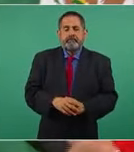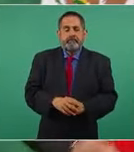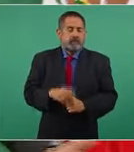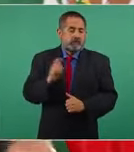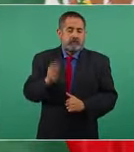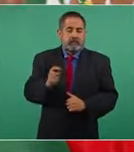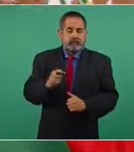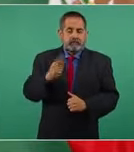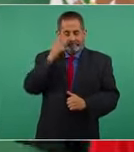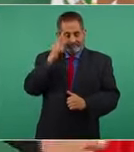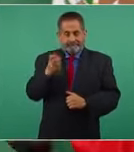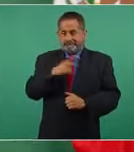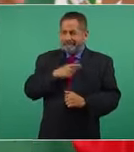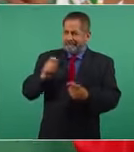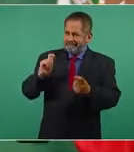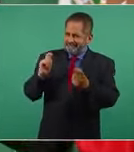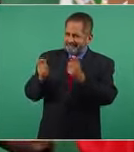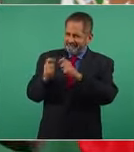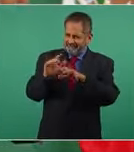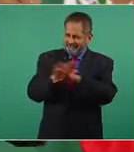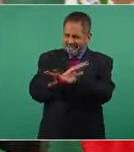porque eso es la transformación.